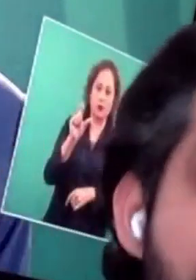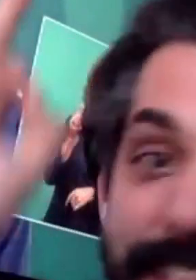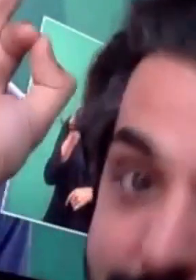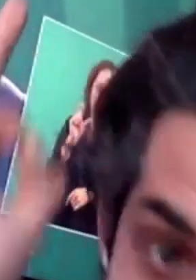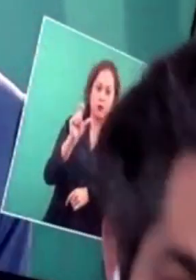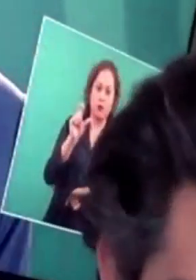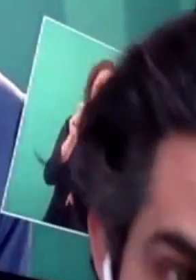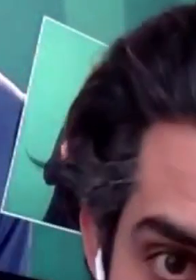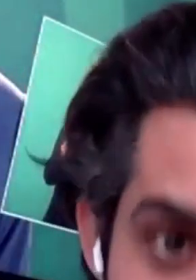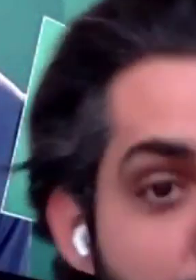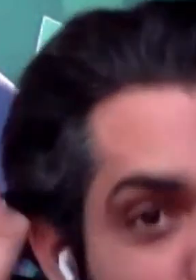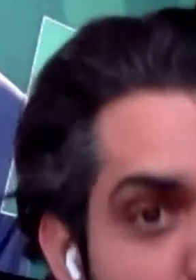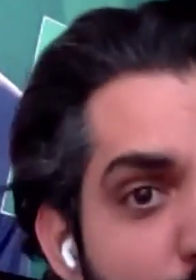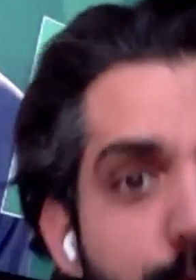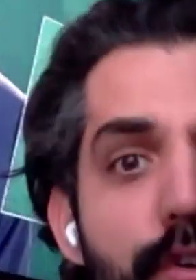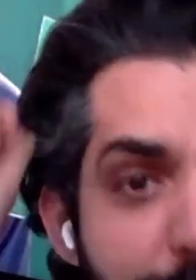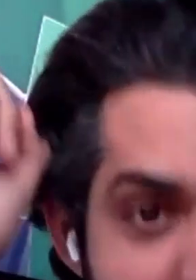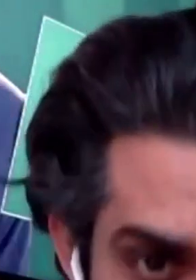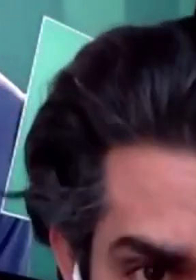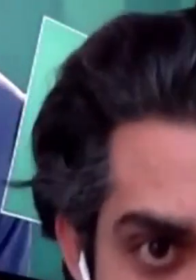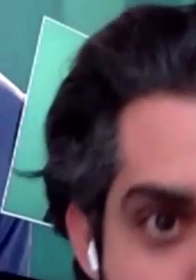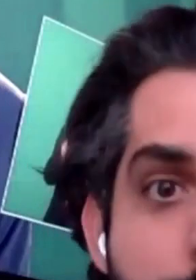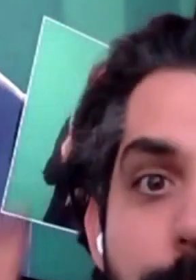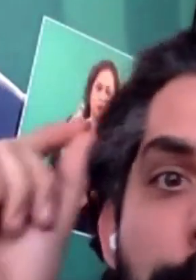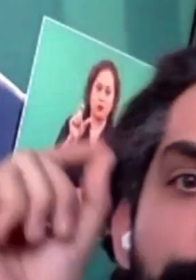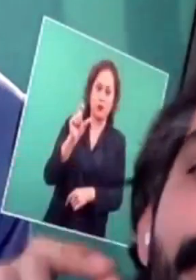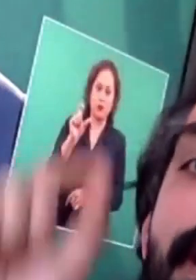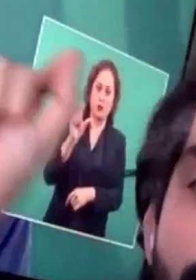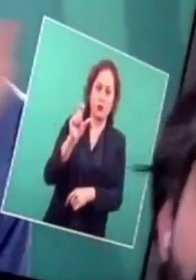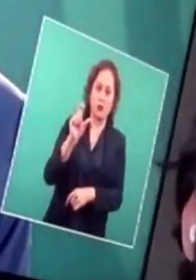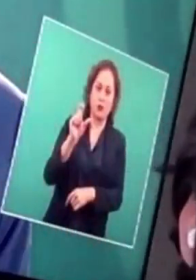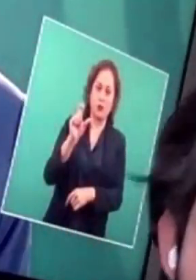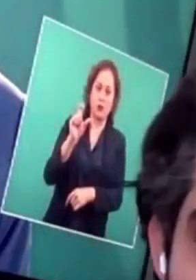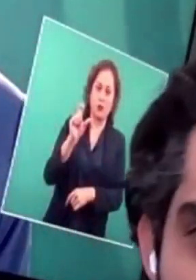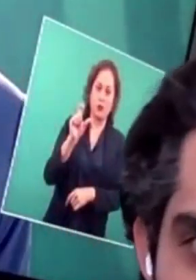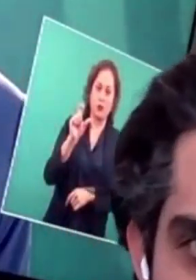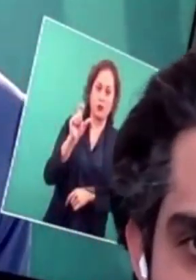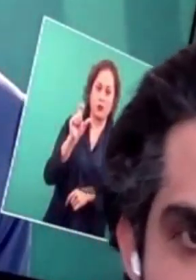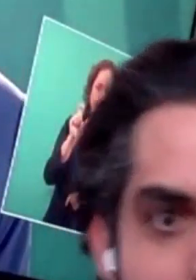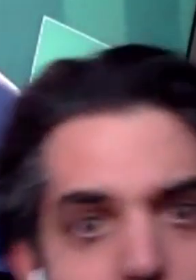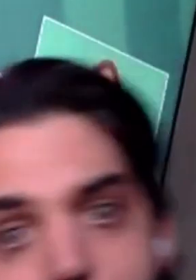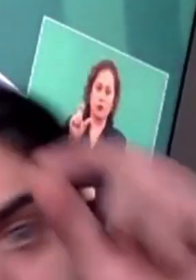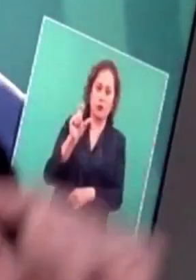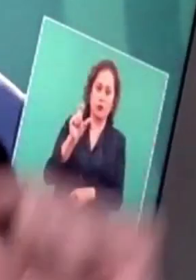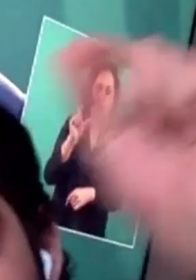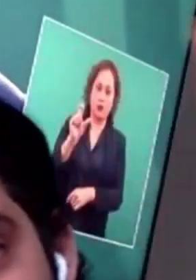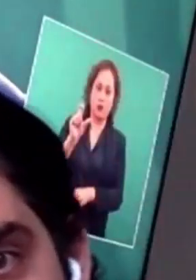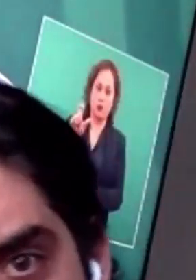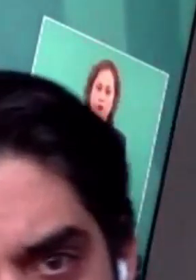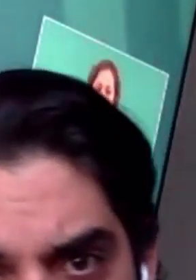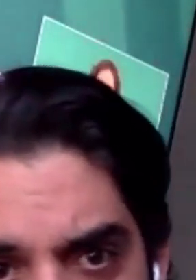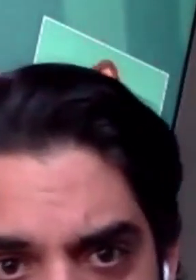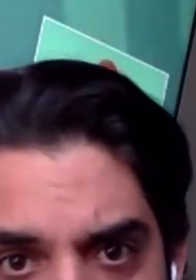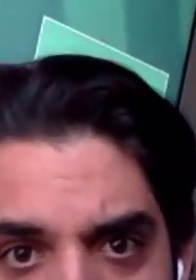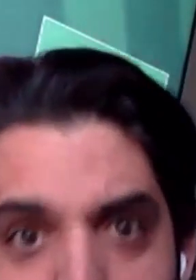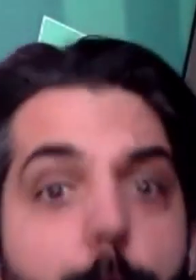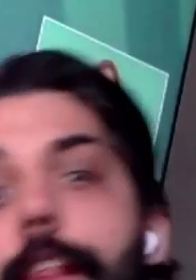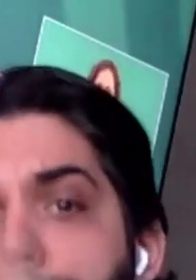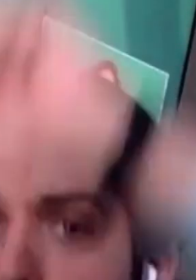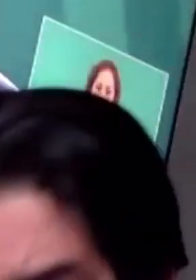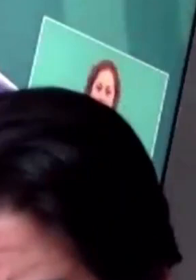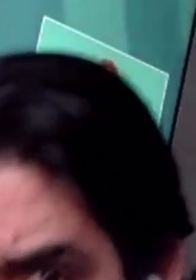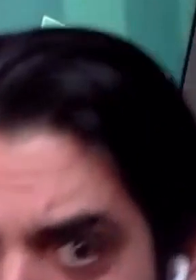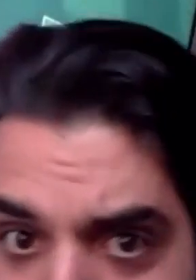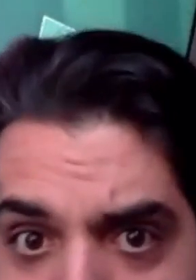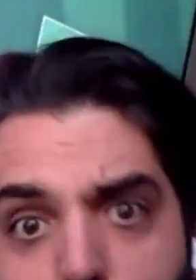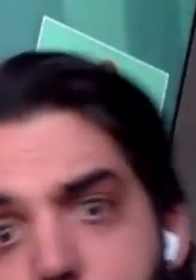y además derecho, y yo creo incluso que razón, de poder confrontar al Poder Judicial y de poder confrontar al Poder Legislativo y